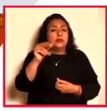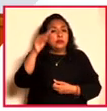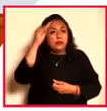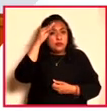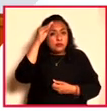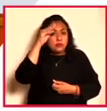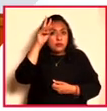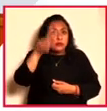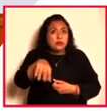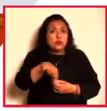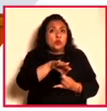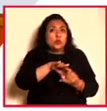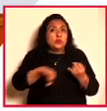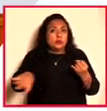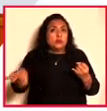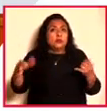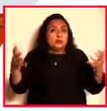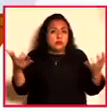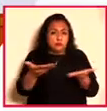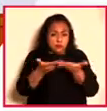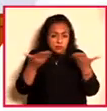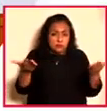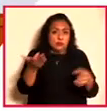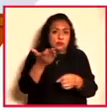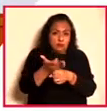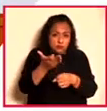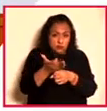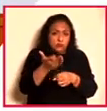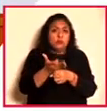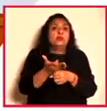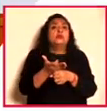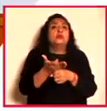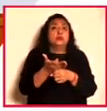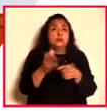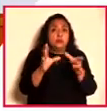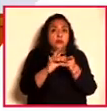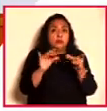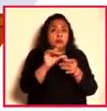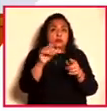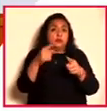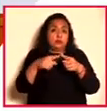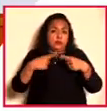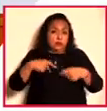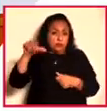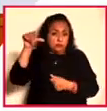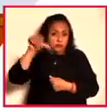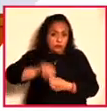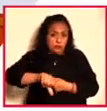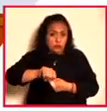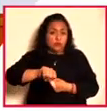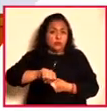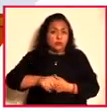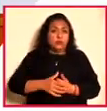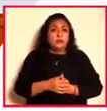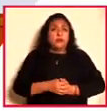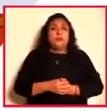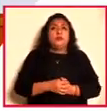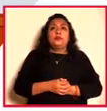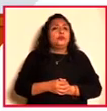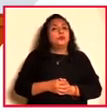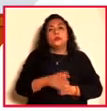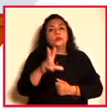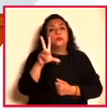finalmente estamos haciéndolo en el presente, que le estamos hablando al espectador de hoy, que no se trata de